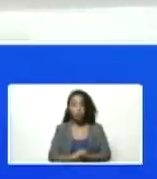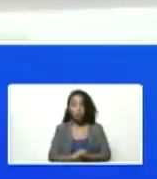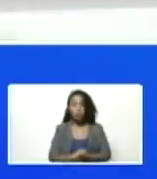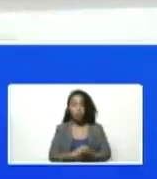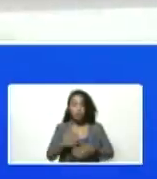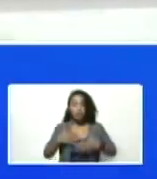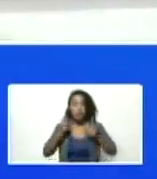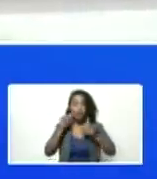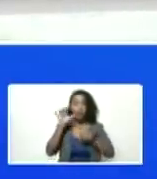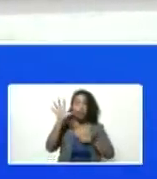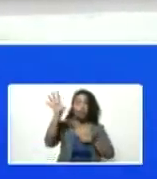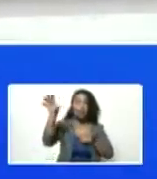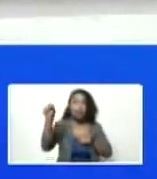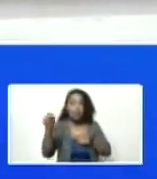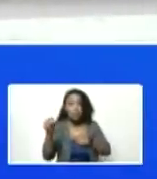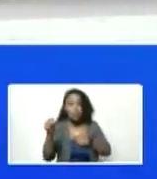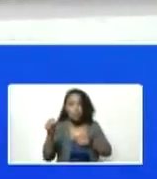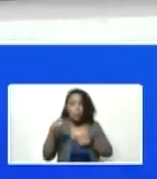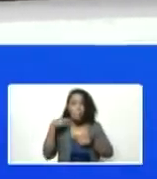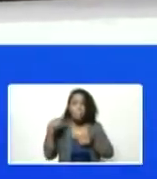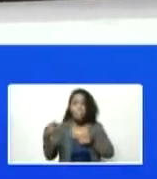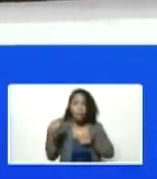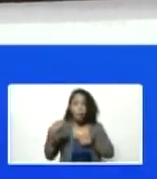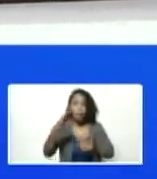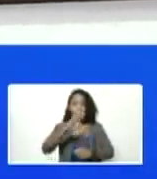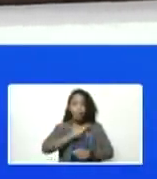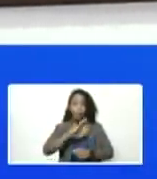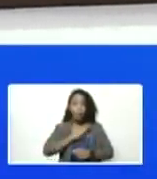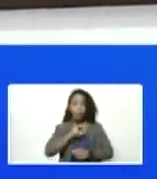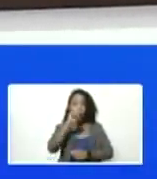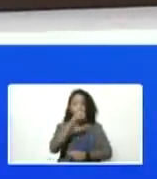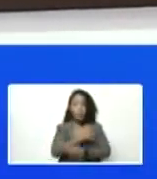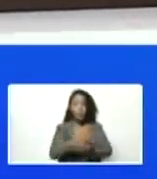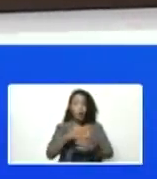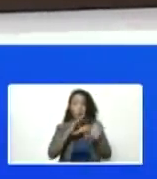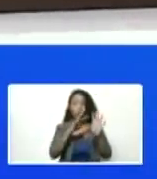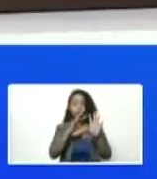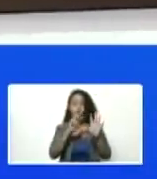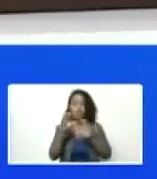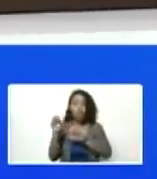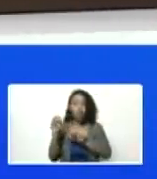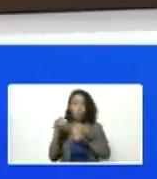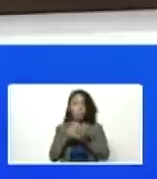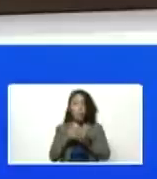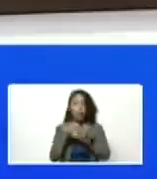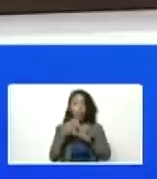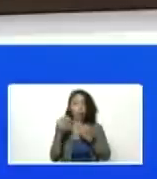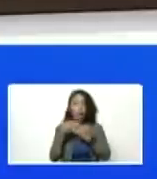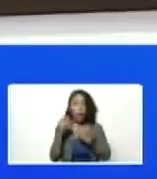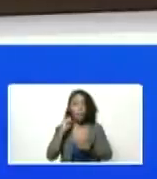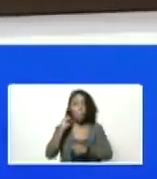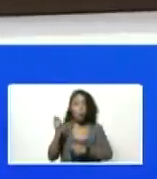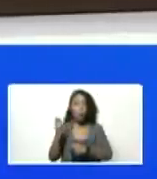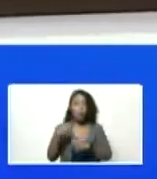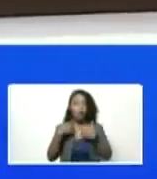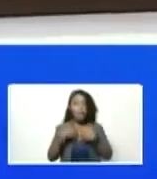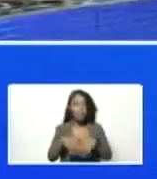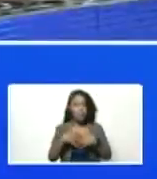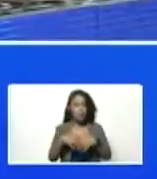rescató pagó de su patrimonio $1.800.000. Es un empresario